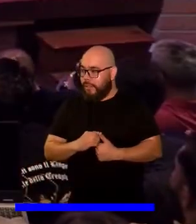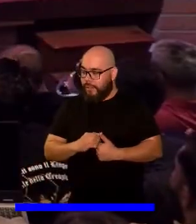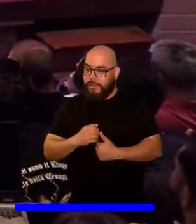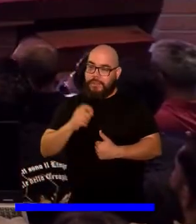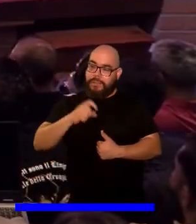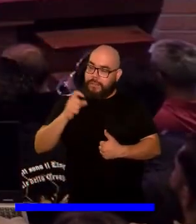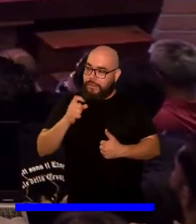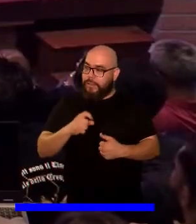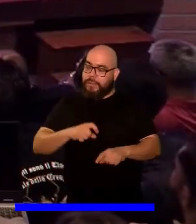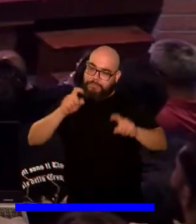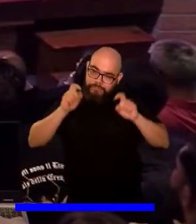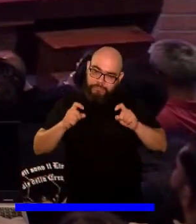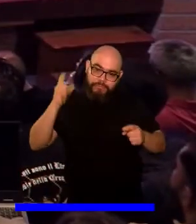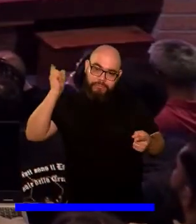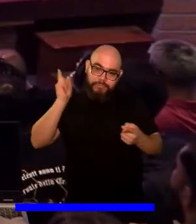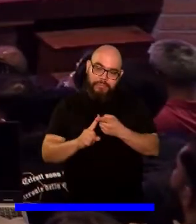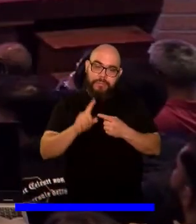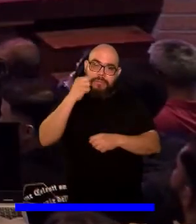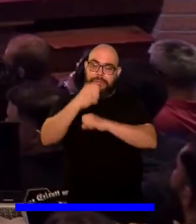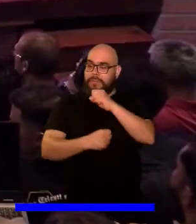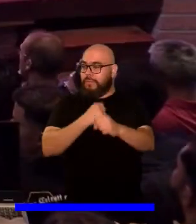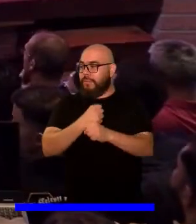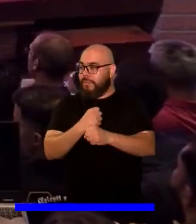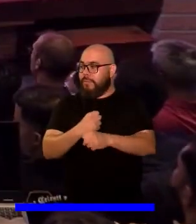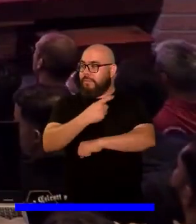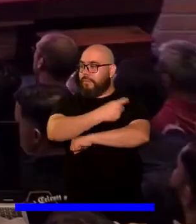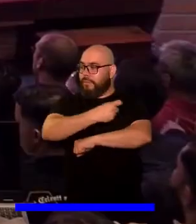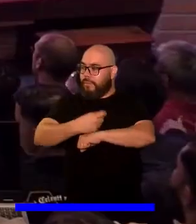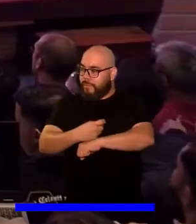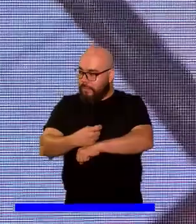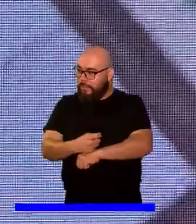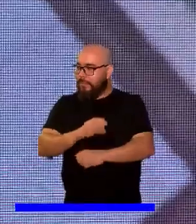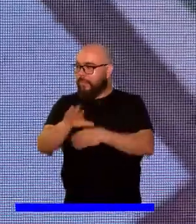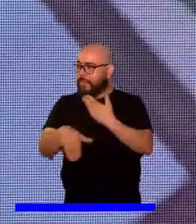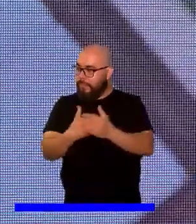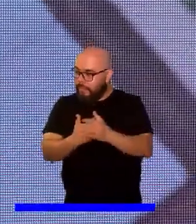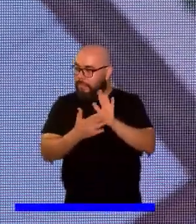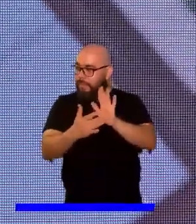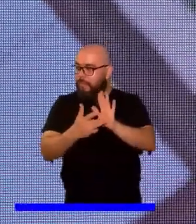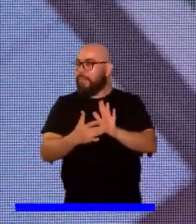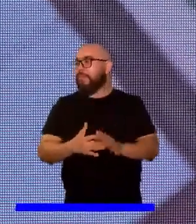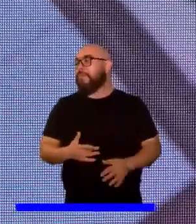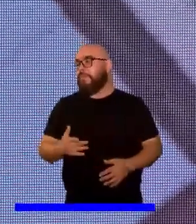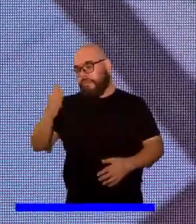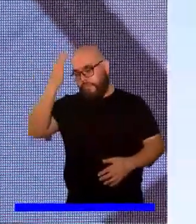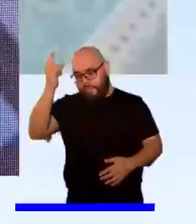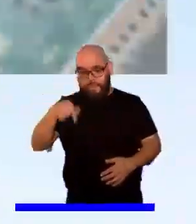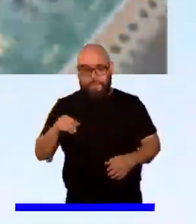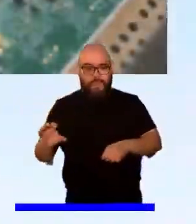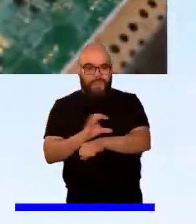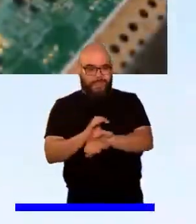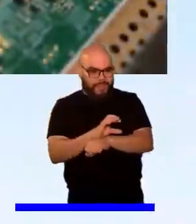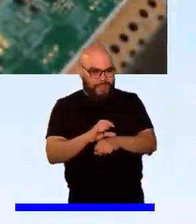esa necesidad, pero la ha tenido desde hace 10 años, cuando empezamos a desarrollar todos los modelos, porque veíamos que el cómputo no